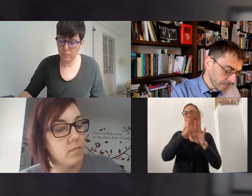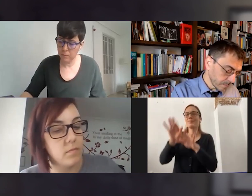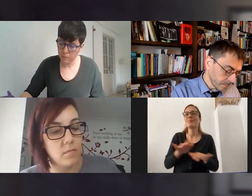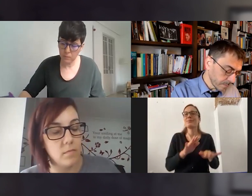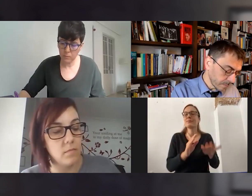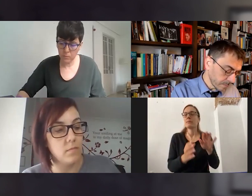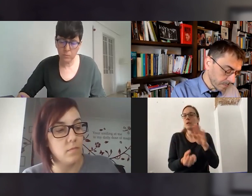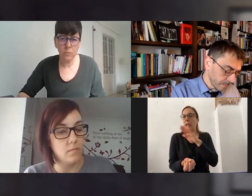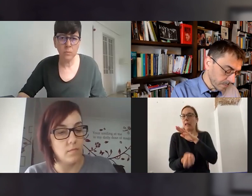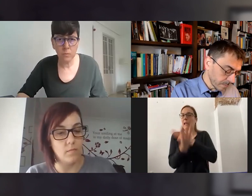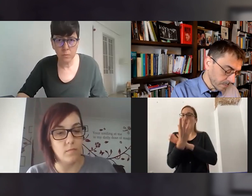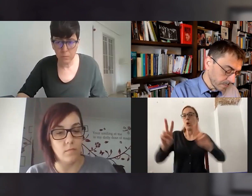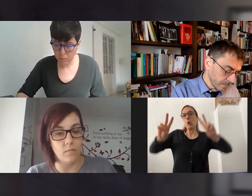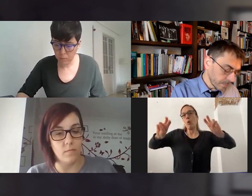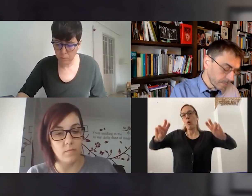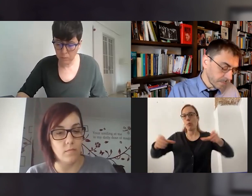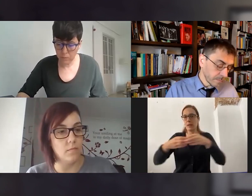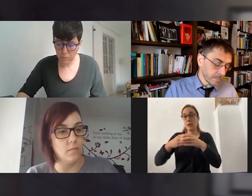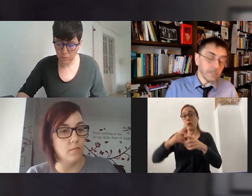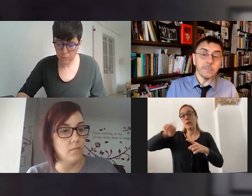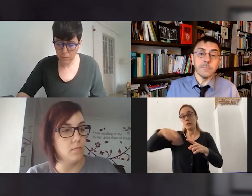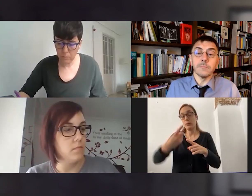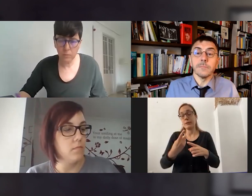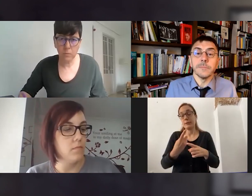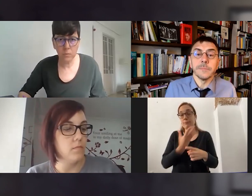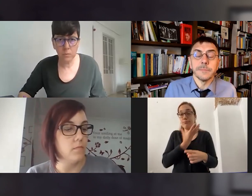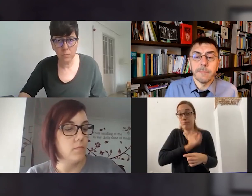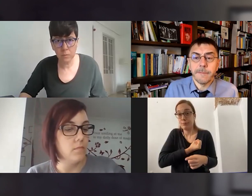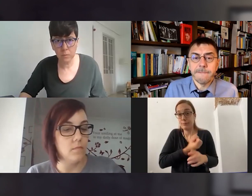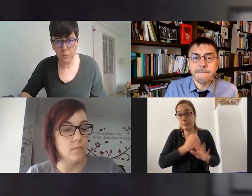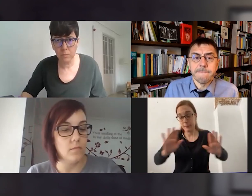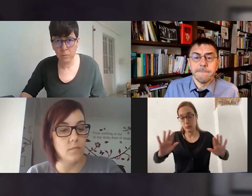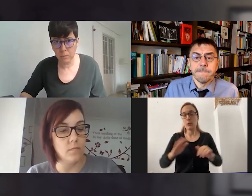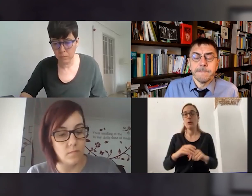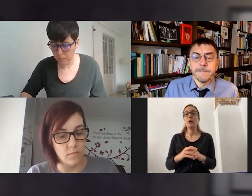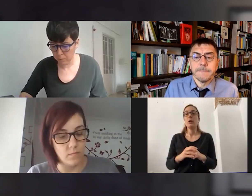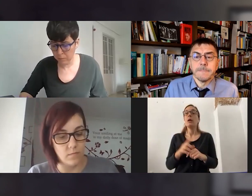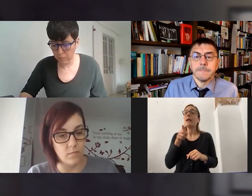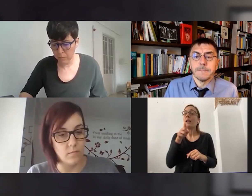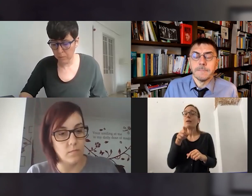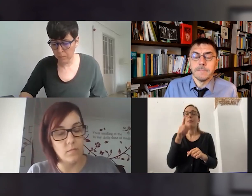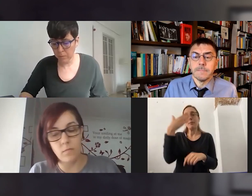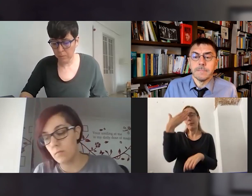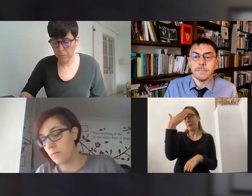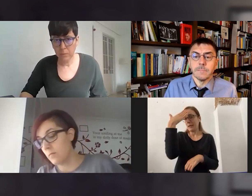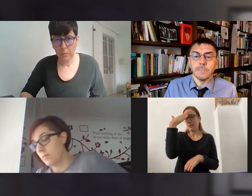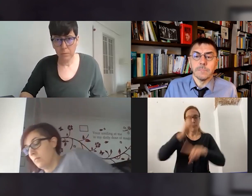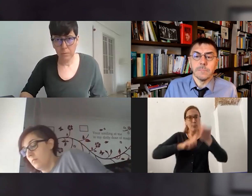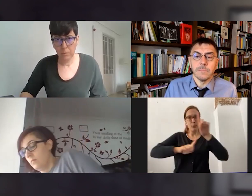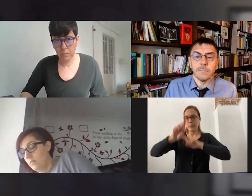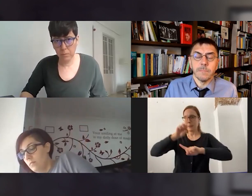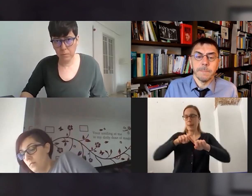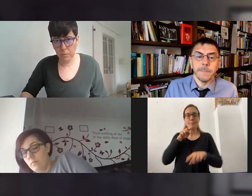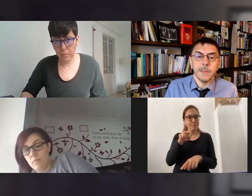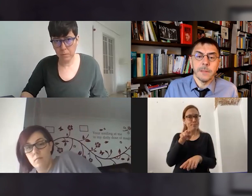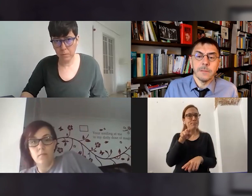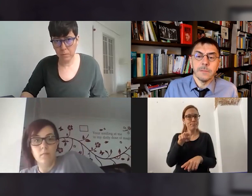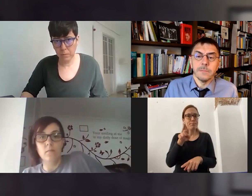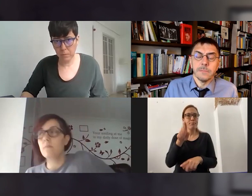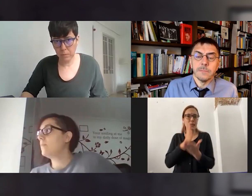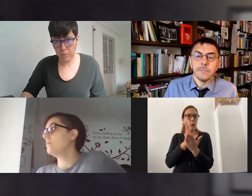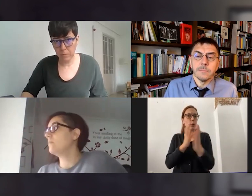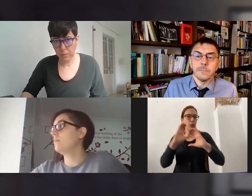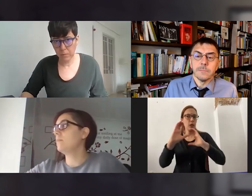partido. Luego venían los disgustos. Pero, bueno, en cualquier caso, creo que ese ha sido uno de los principales problemas, y creo que tenemos que entrar en una nueva